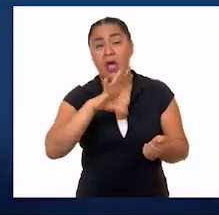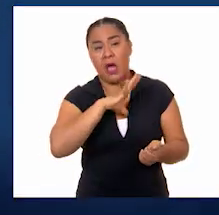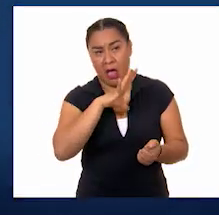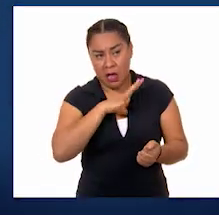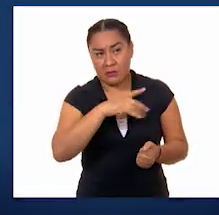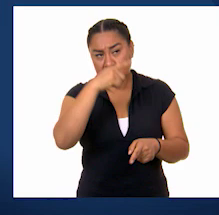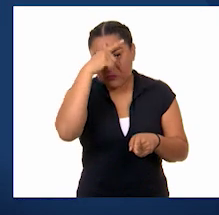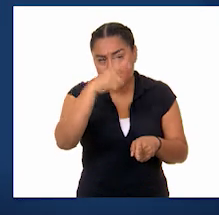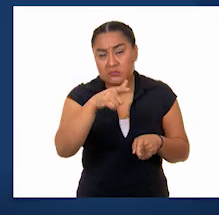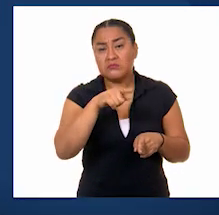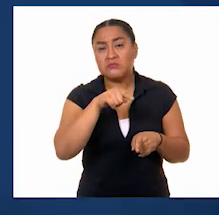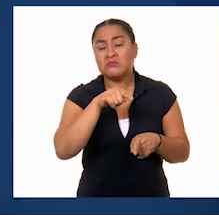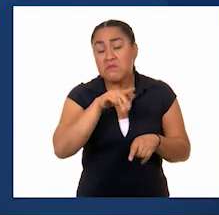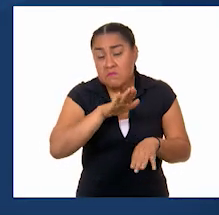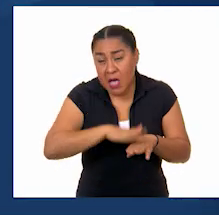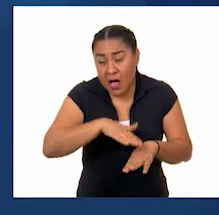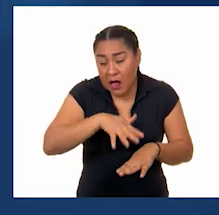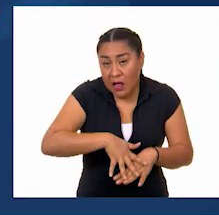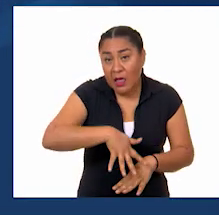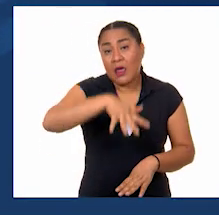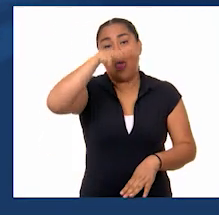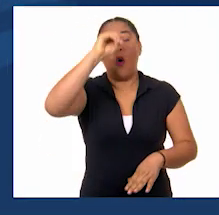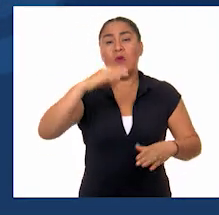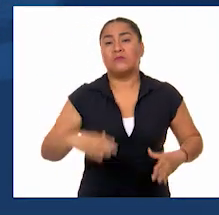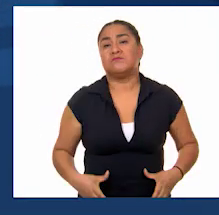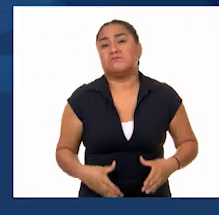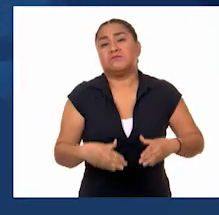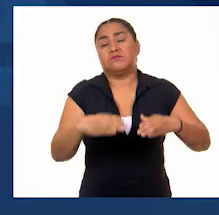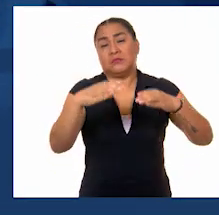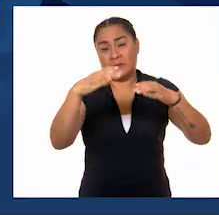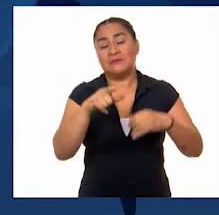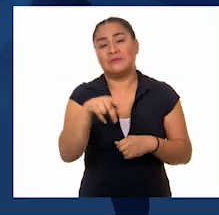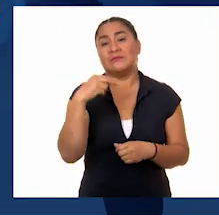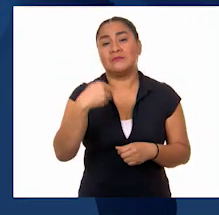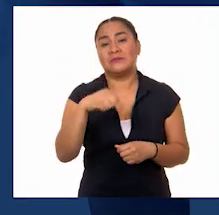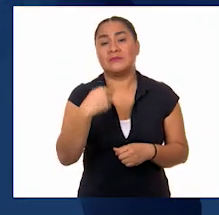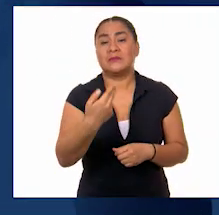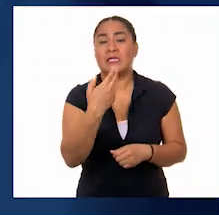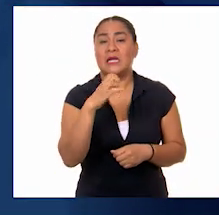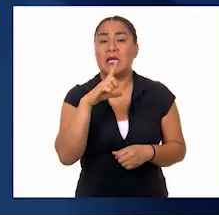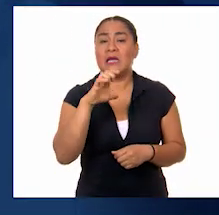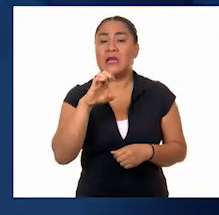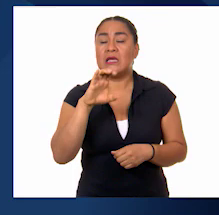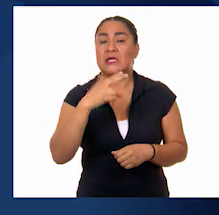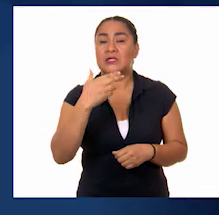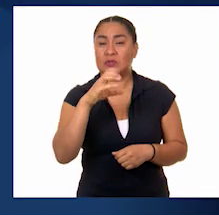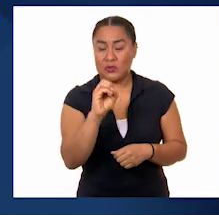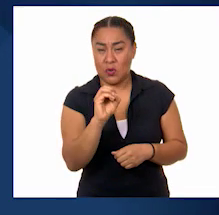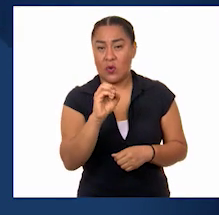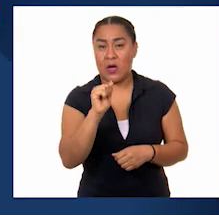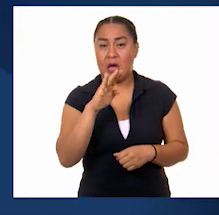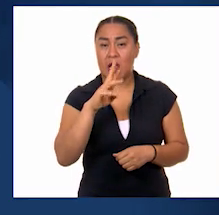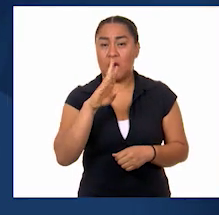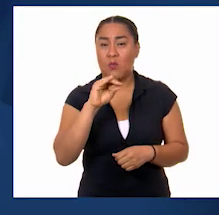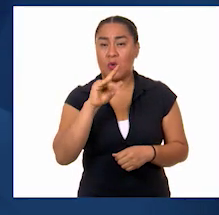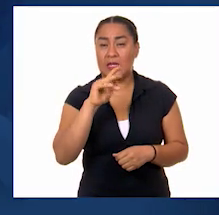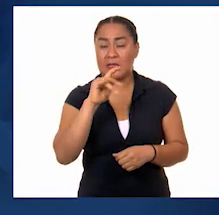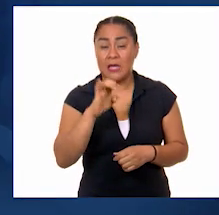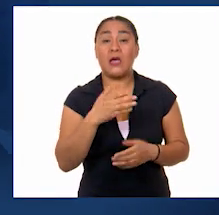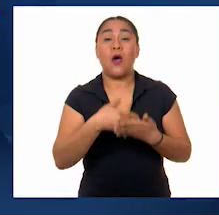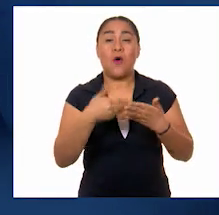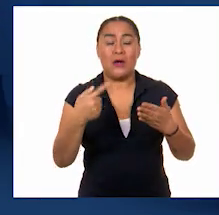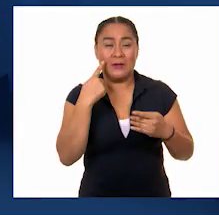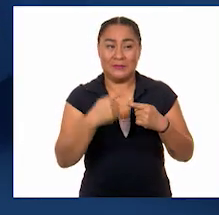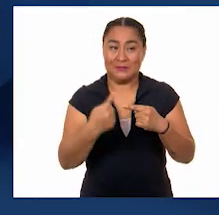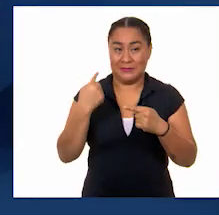encontrar más grandes y más gruesos. Por eso se llama helecho arborescente, que atrás a mis espaldas podemos ver